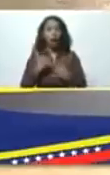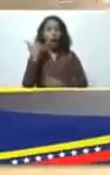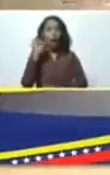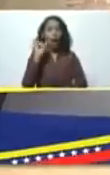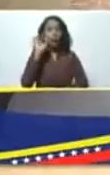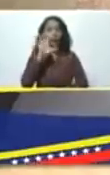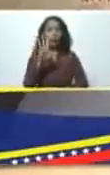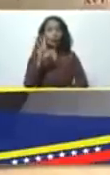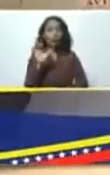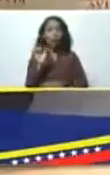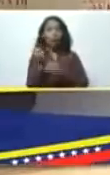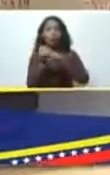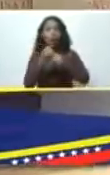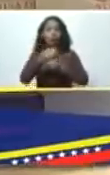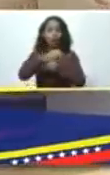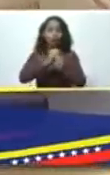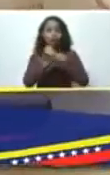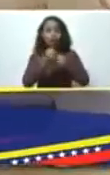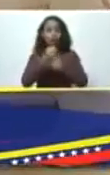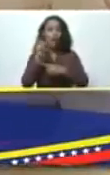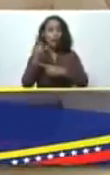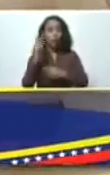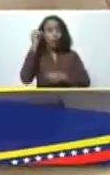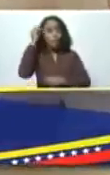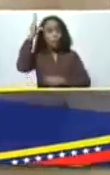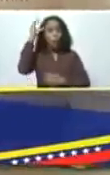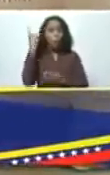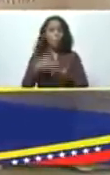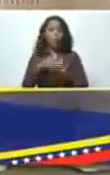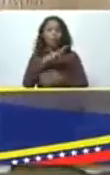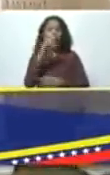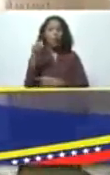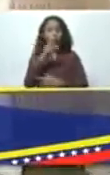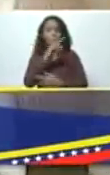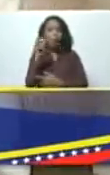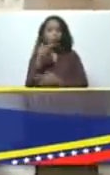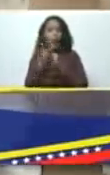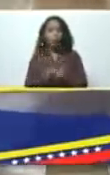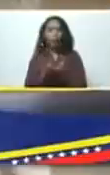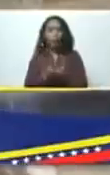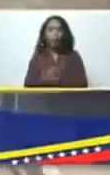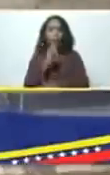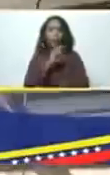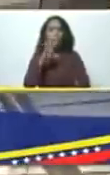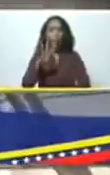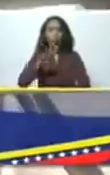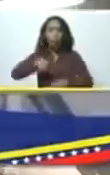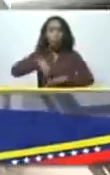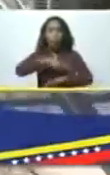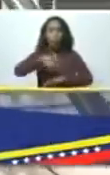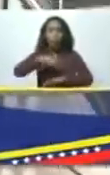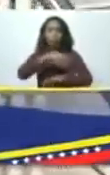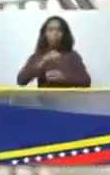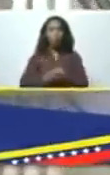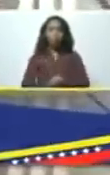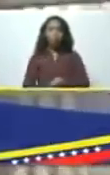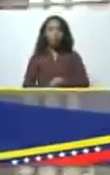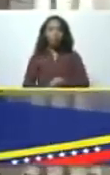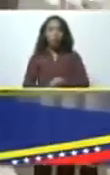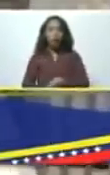5 molinos operativos con una capacidad de 1.520 toneladas, 24 horas. Adicional a esto